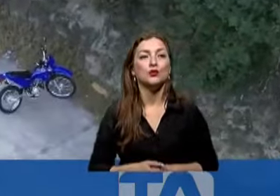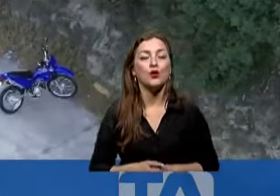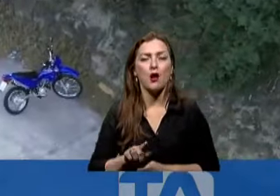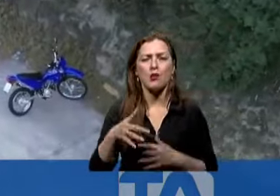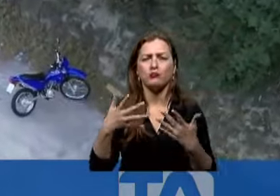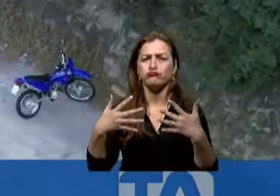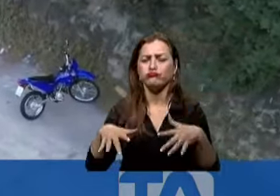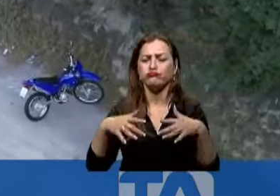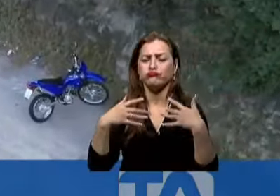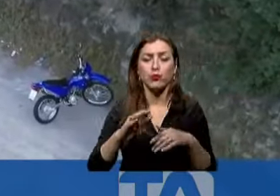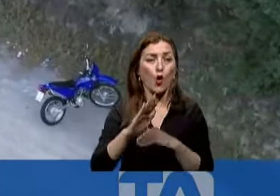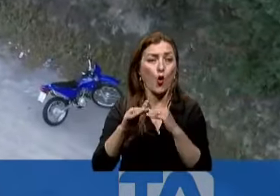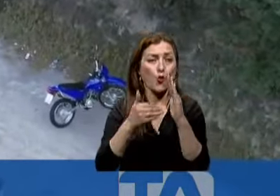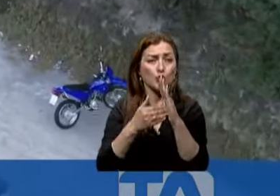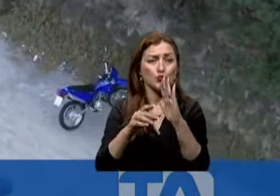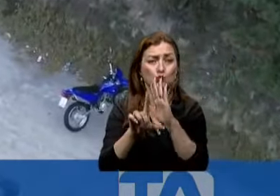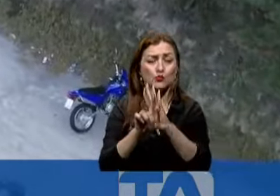delito. Y